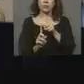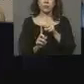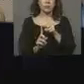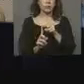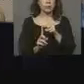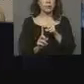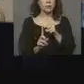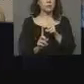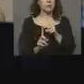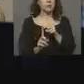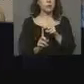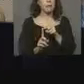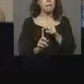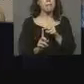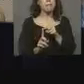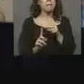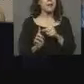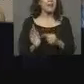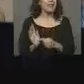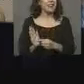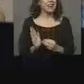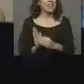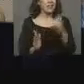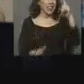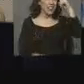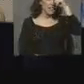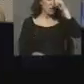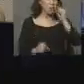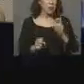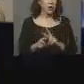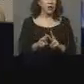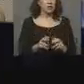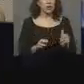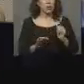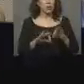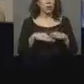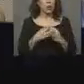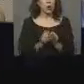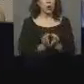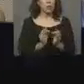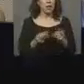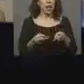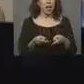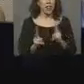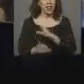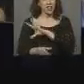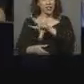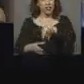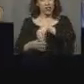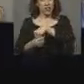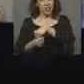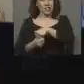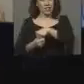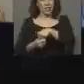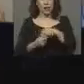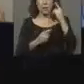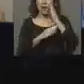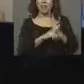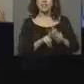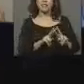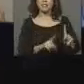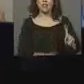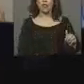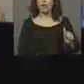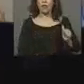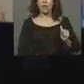misma. Estas reservas dificultaron su incorporación plena a nuestro derecho interno y evitar así su